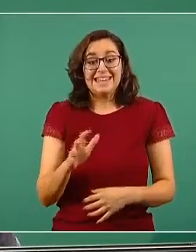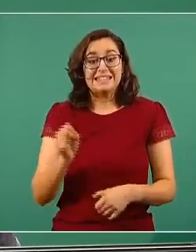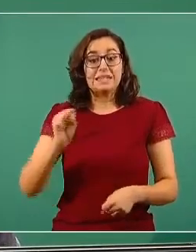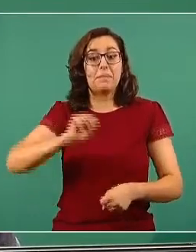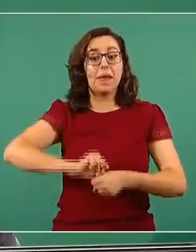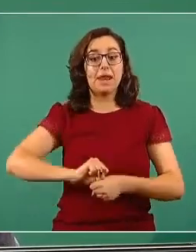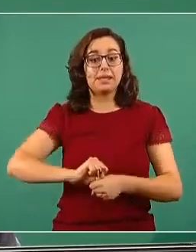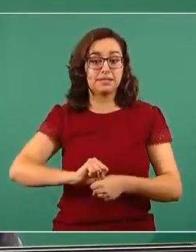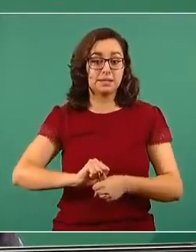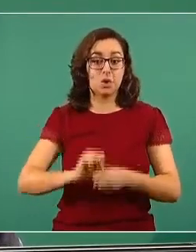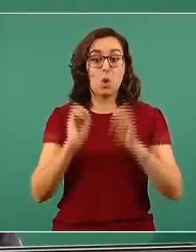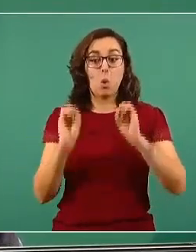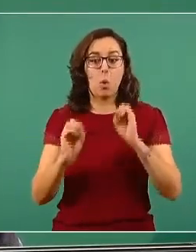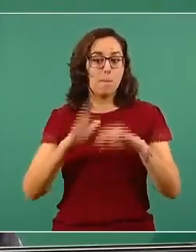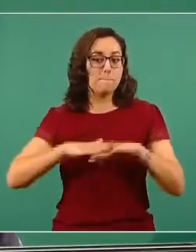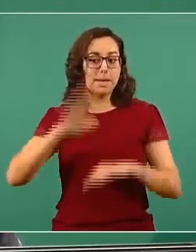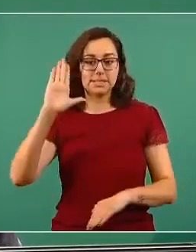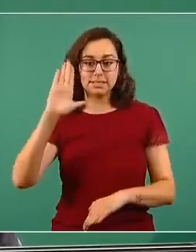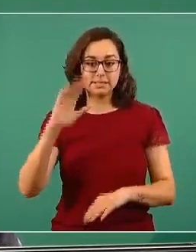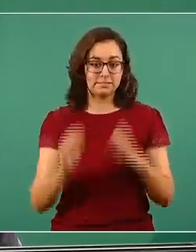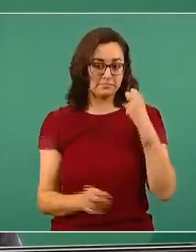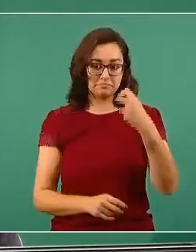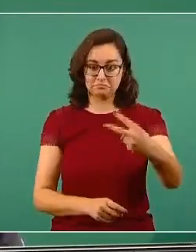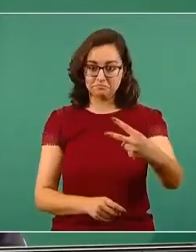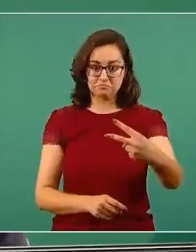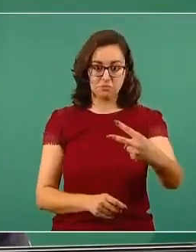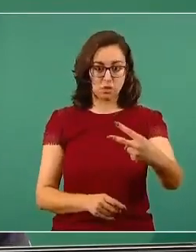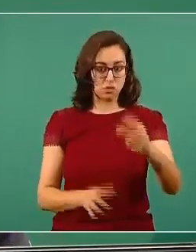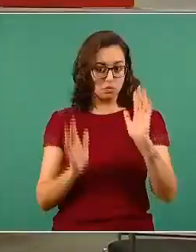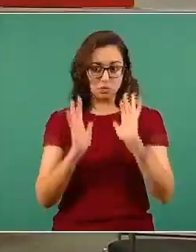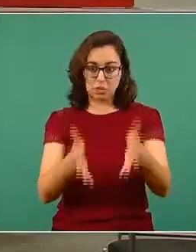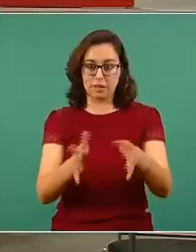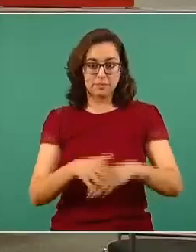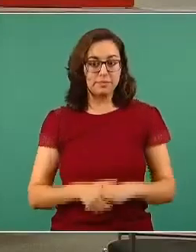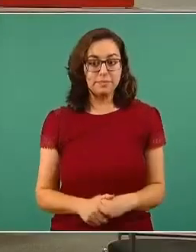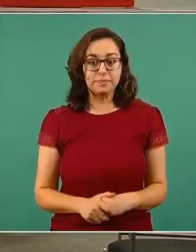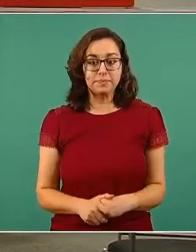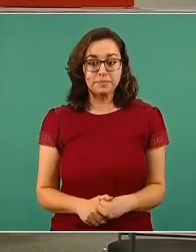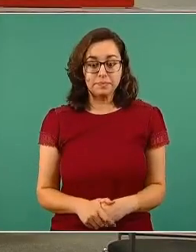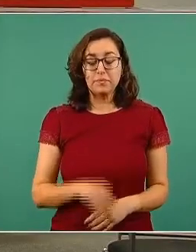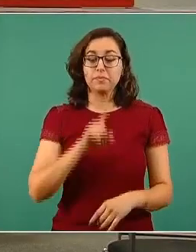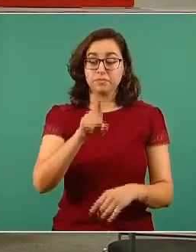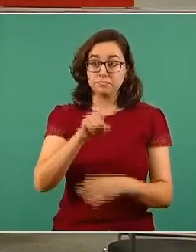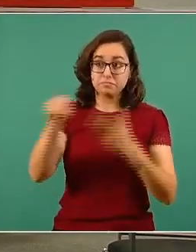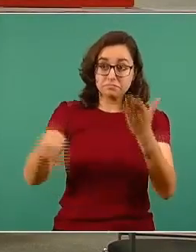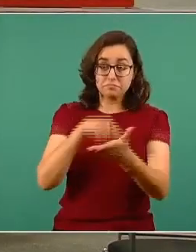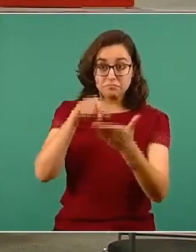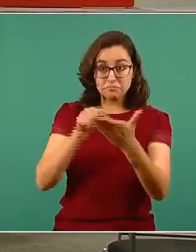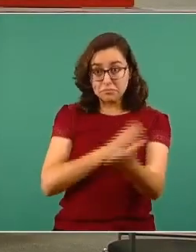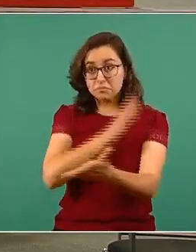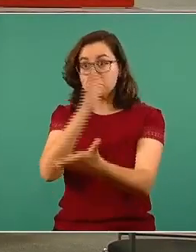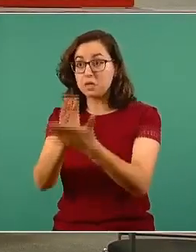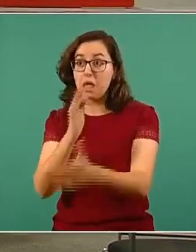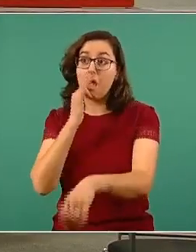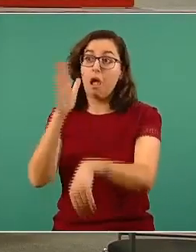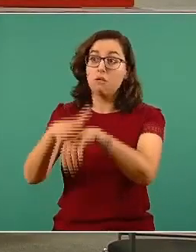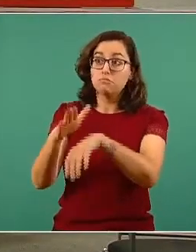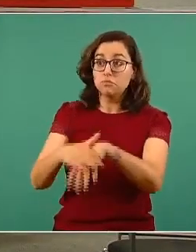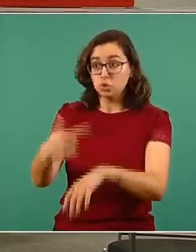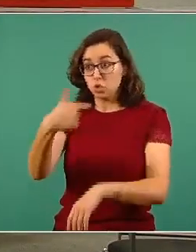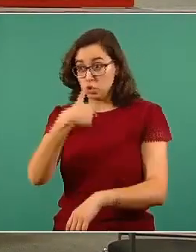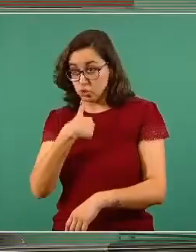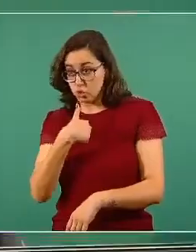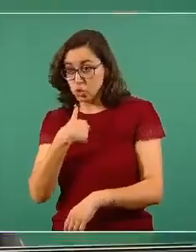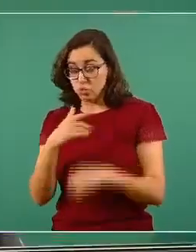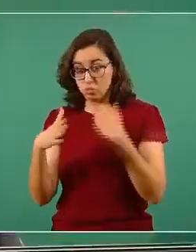más. Únicos requisitos. Se presenta al centro de vacunación, declara que está embarazada, muestra